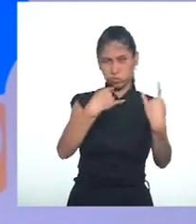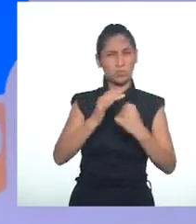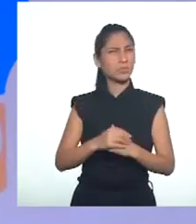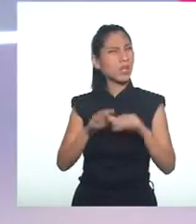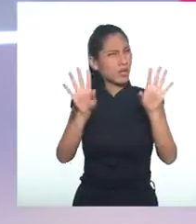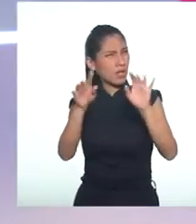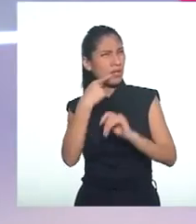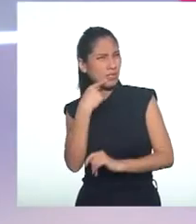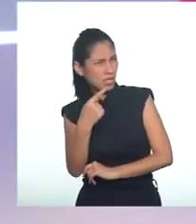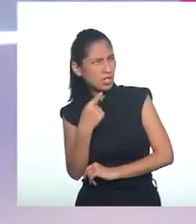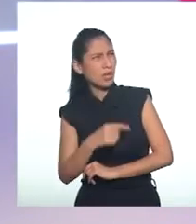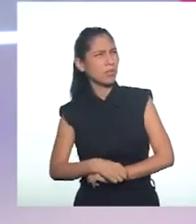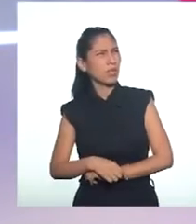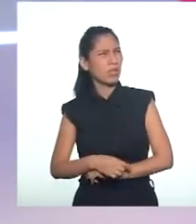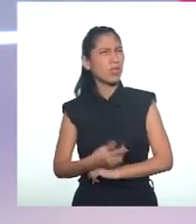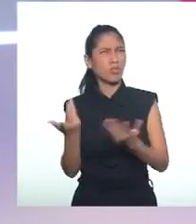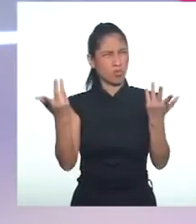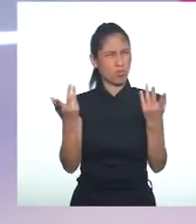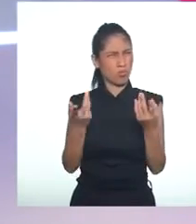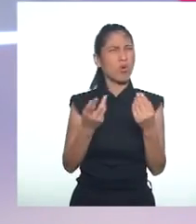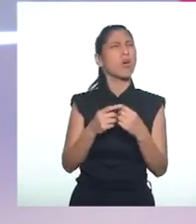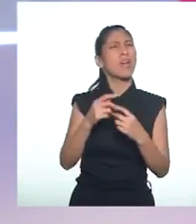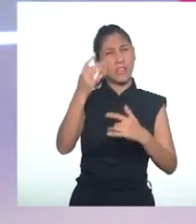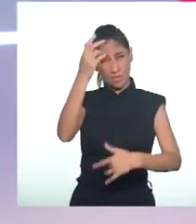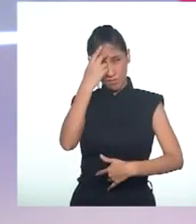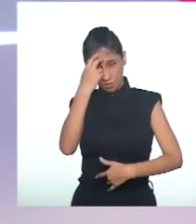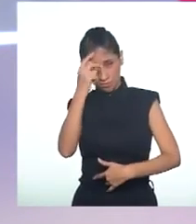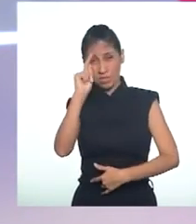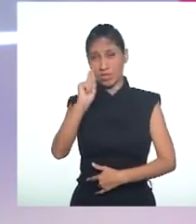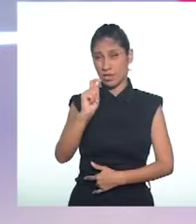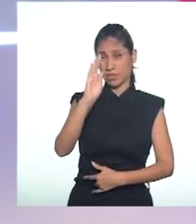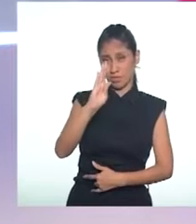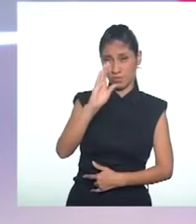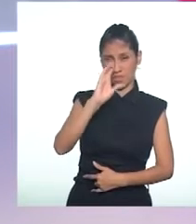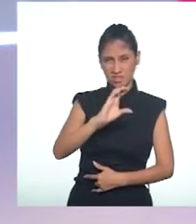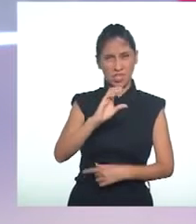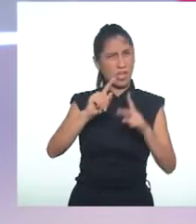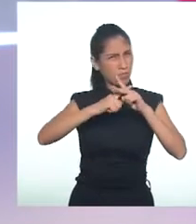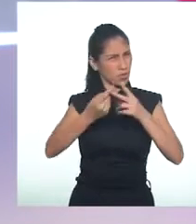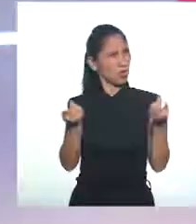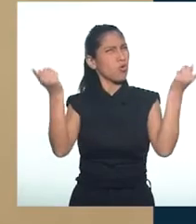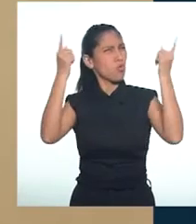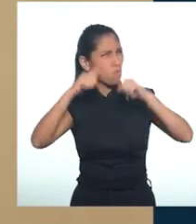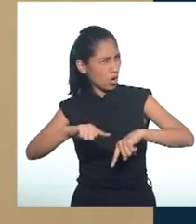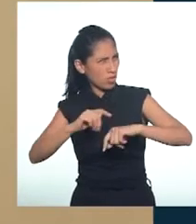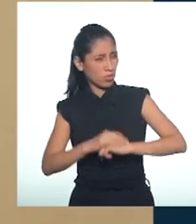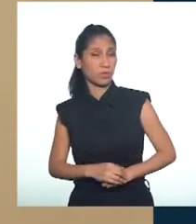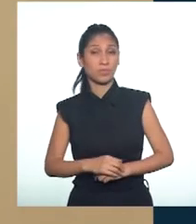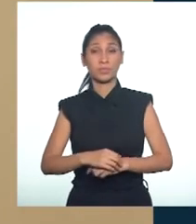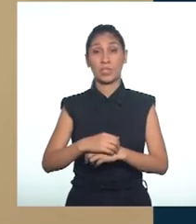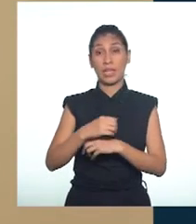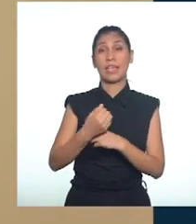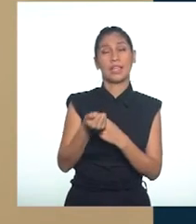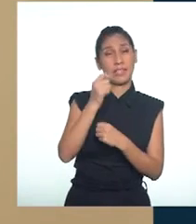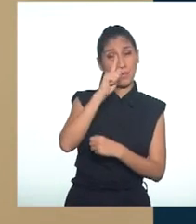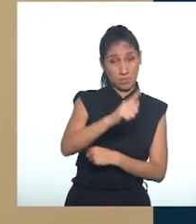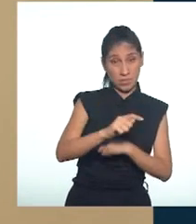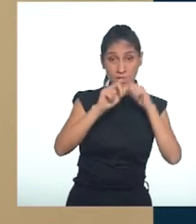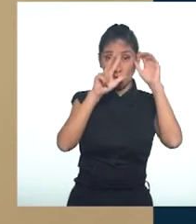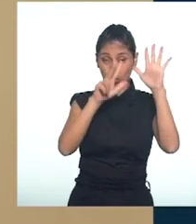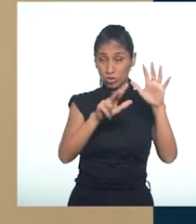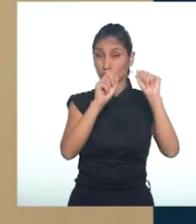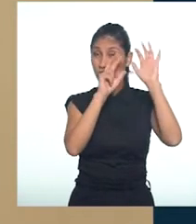profesora, ¿desde cuándo existe esta bacteria? ¿Cuál es su historia? El 24 de marzo de